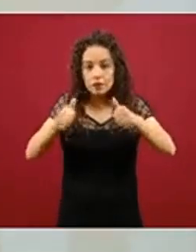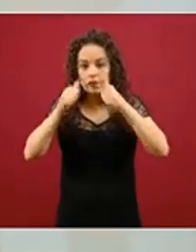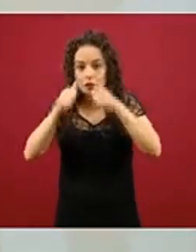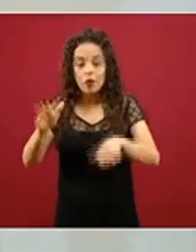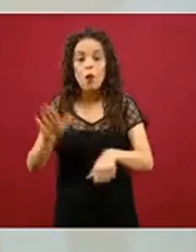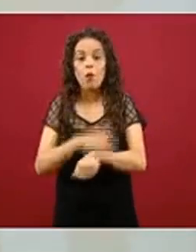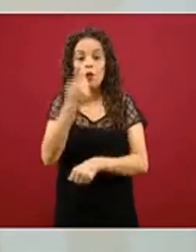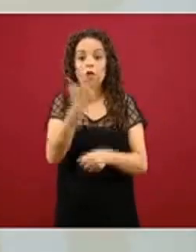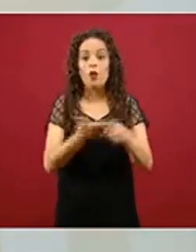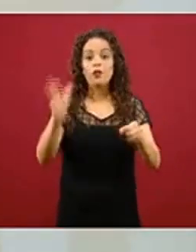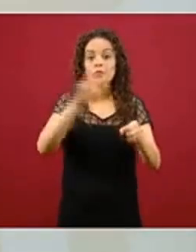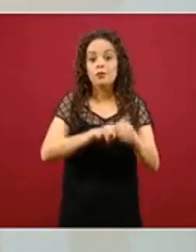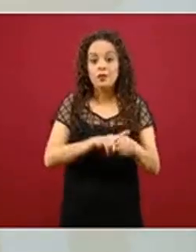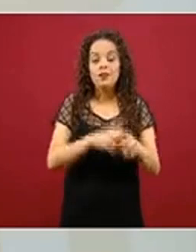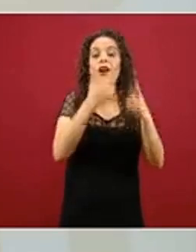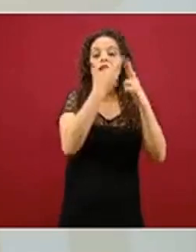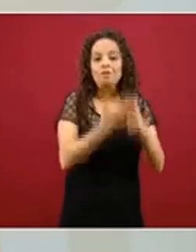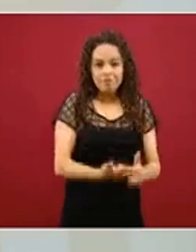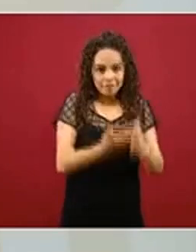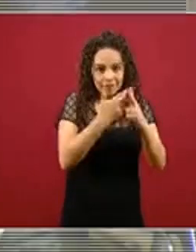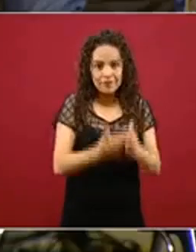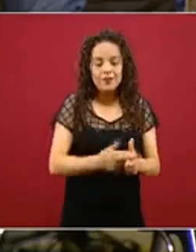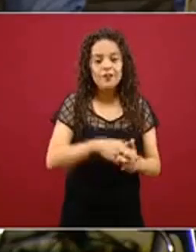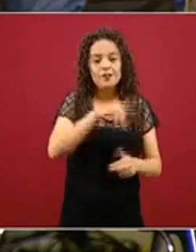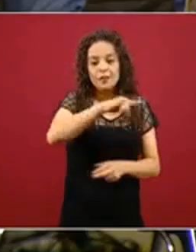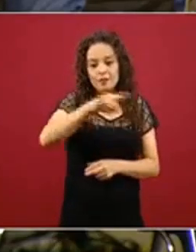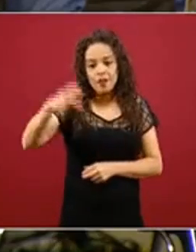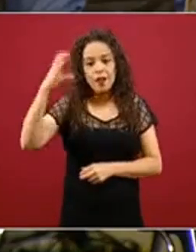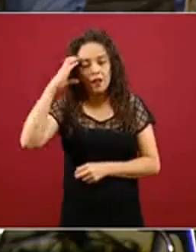éxito, pero la epidemia sigue.